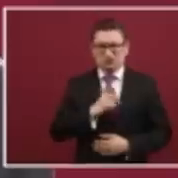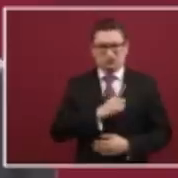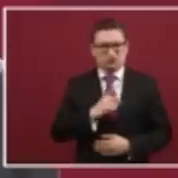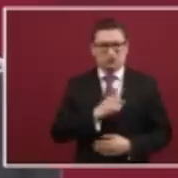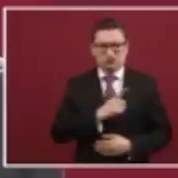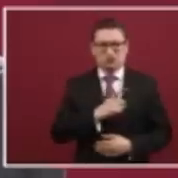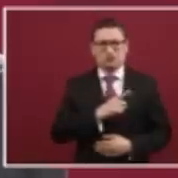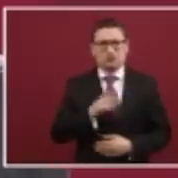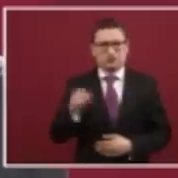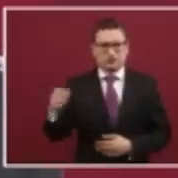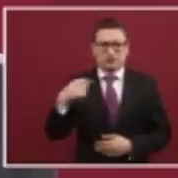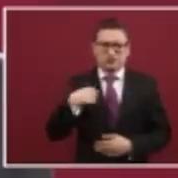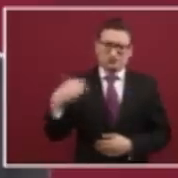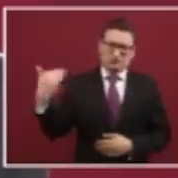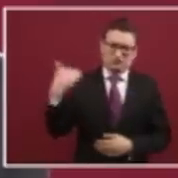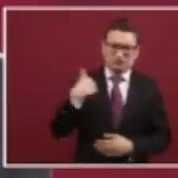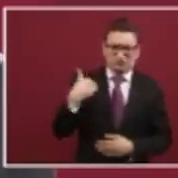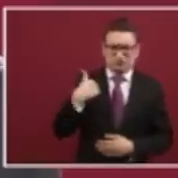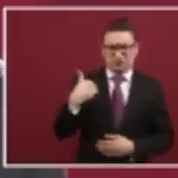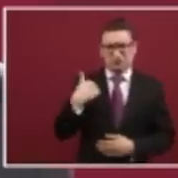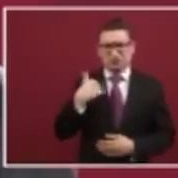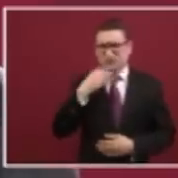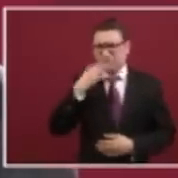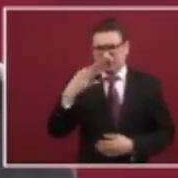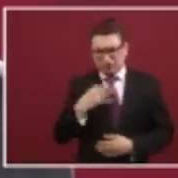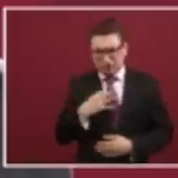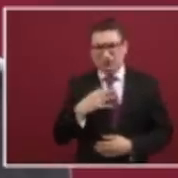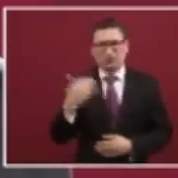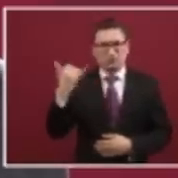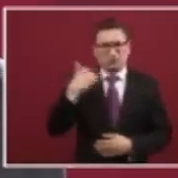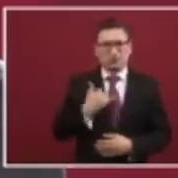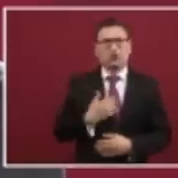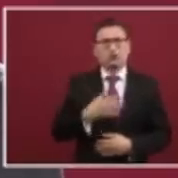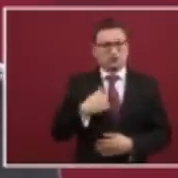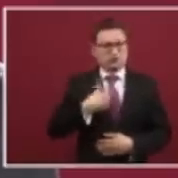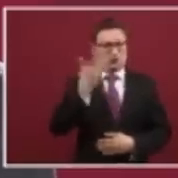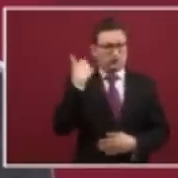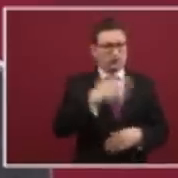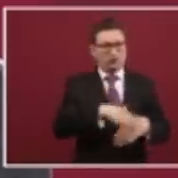me habló, ya lo he comentado,